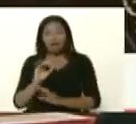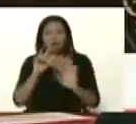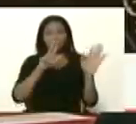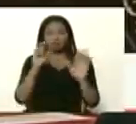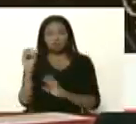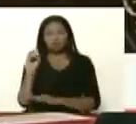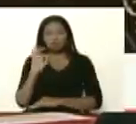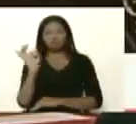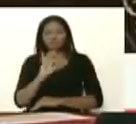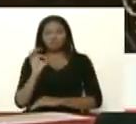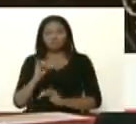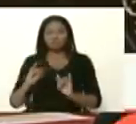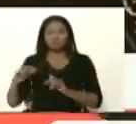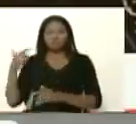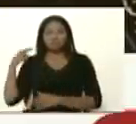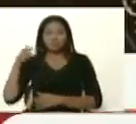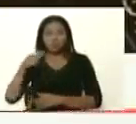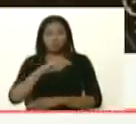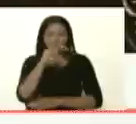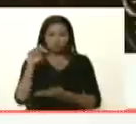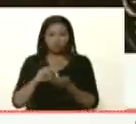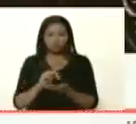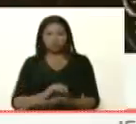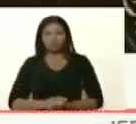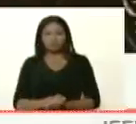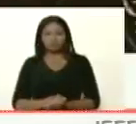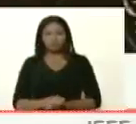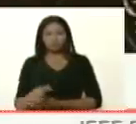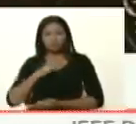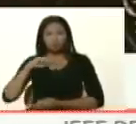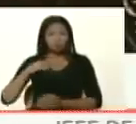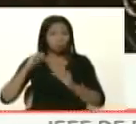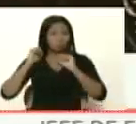80% de la operatividad de transporte nacional. Logramos